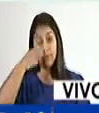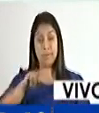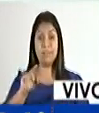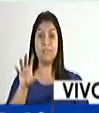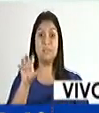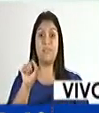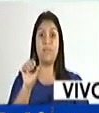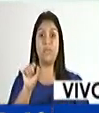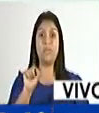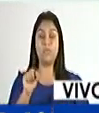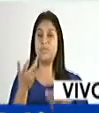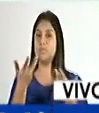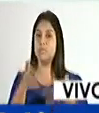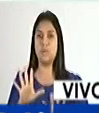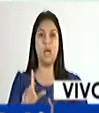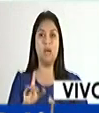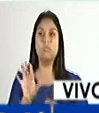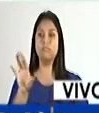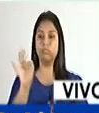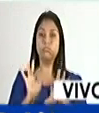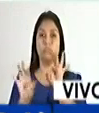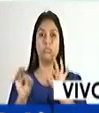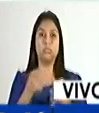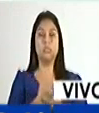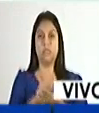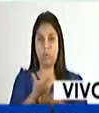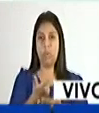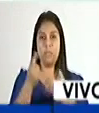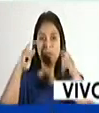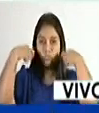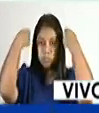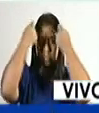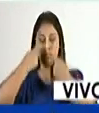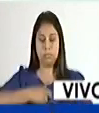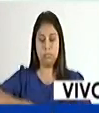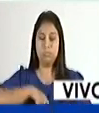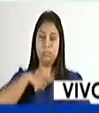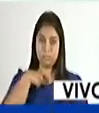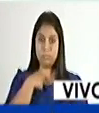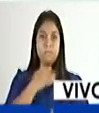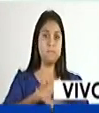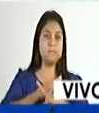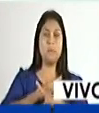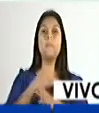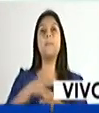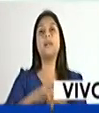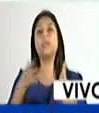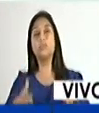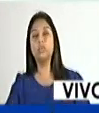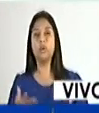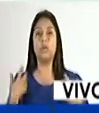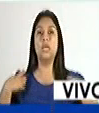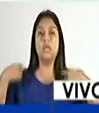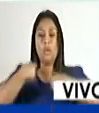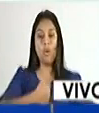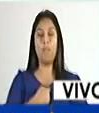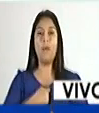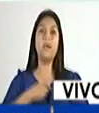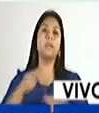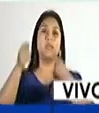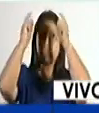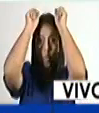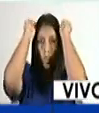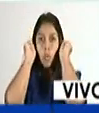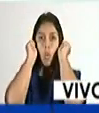sábado se adjudicaron las compras de trajes de protección personal EPP, batas, gorros,